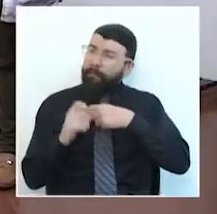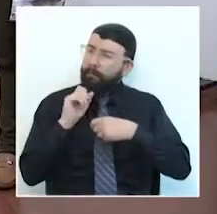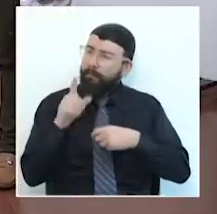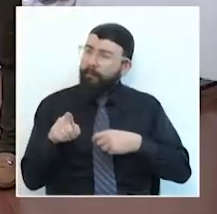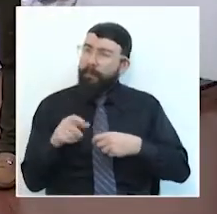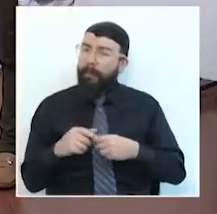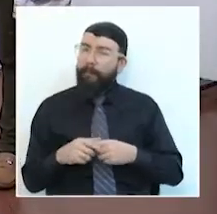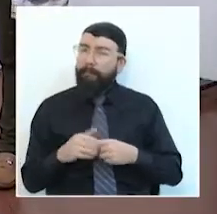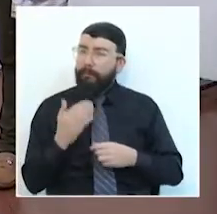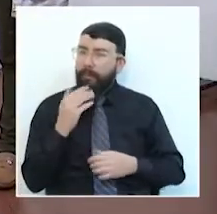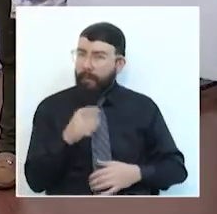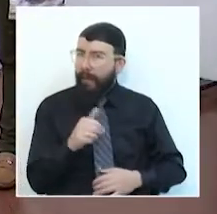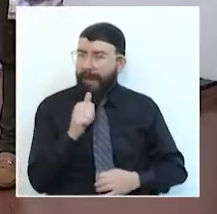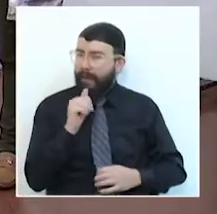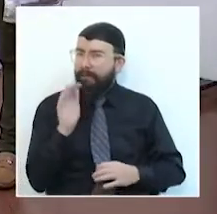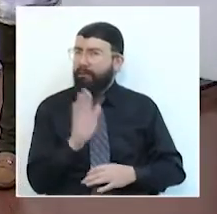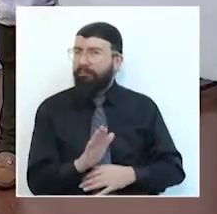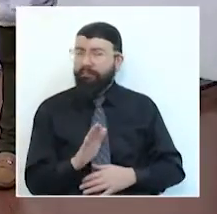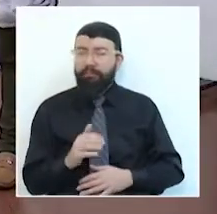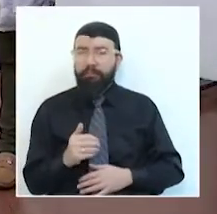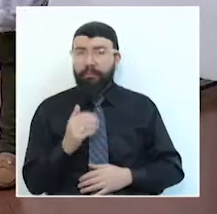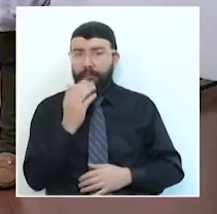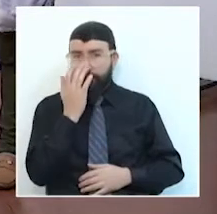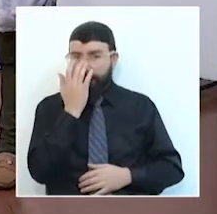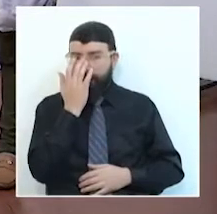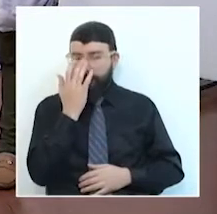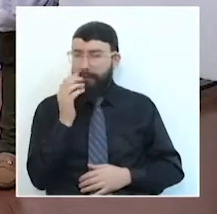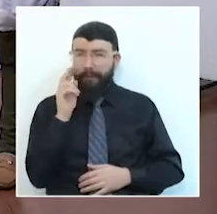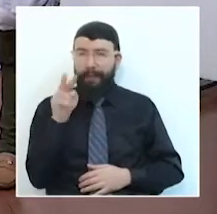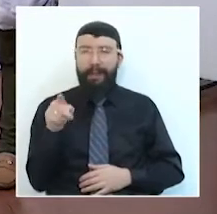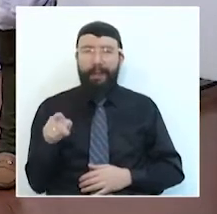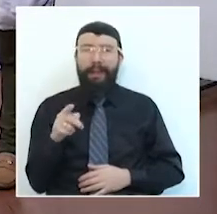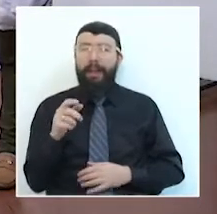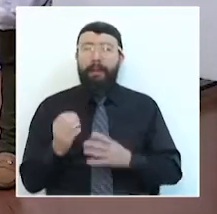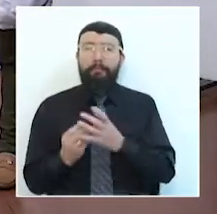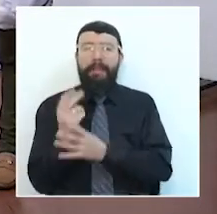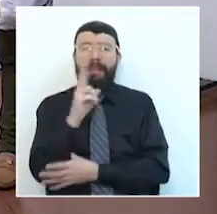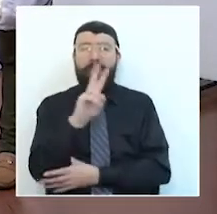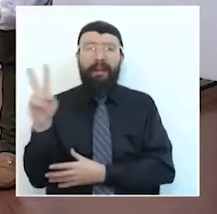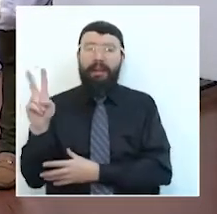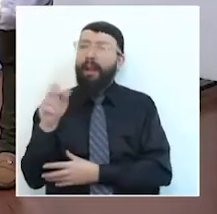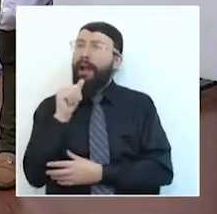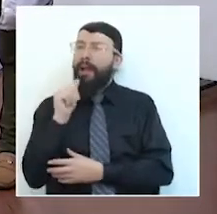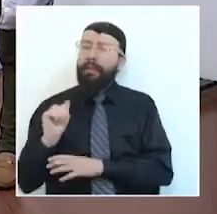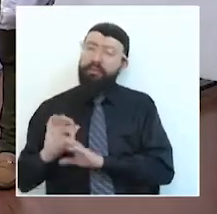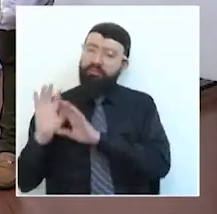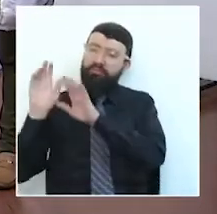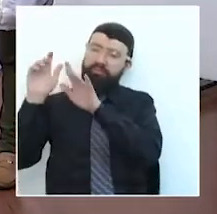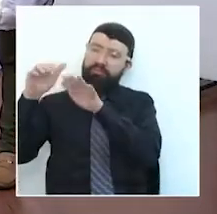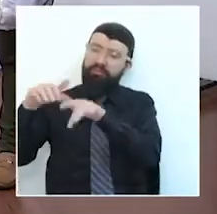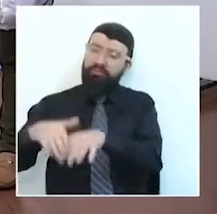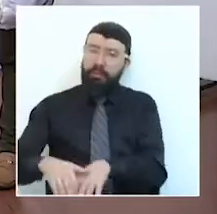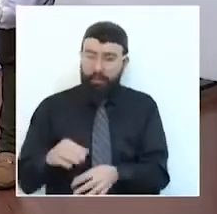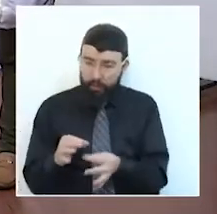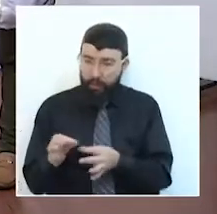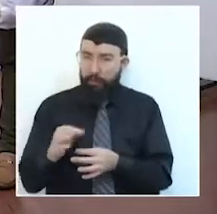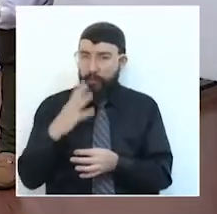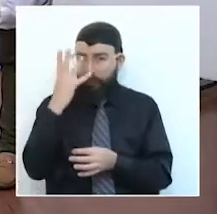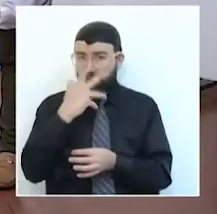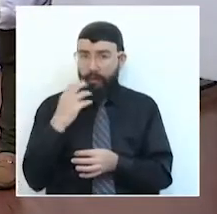el agua ya se puede ver de pronto las cascadas que tenemos en villamaría sé que es un municipio digno de conocer